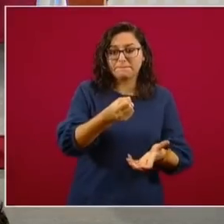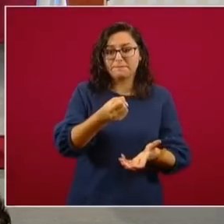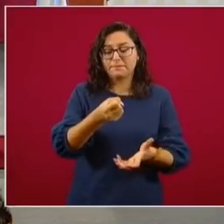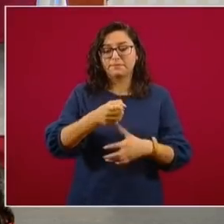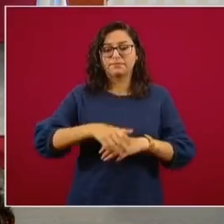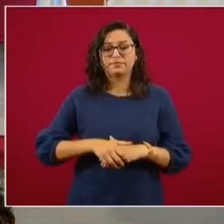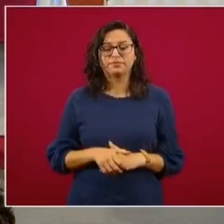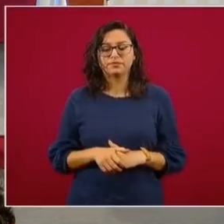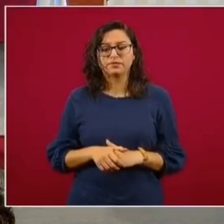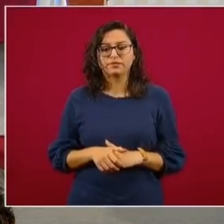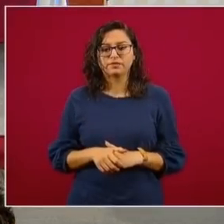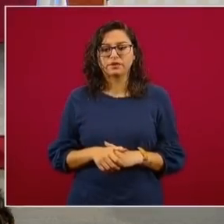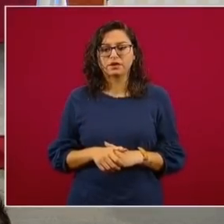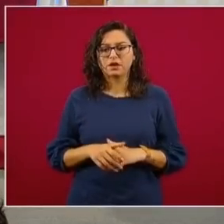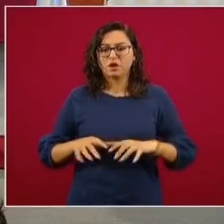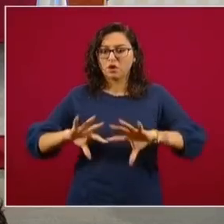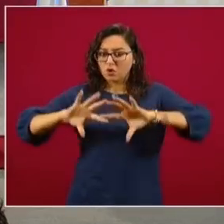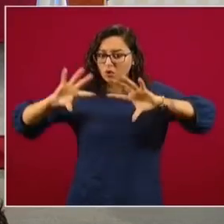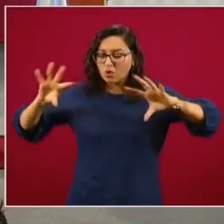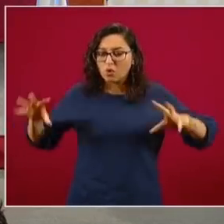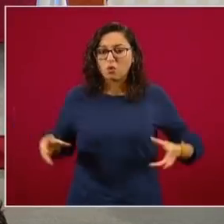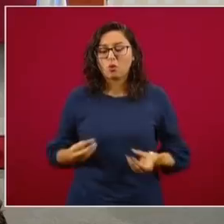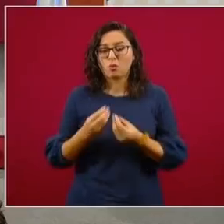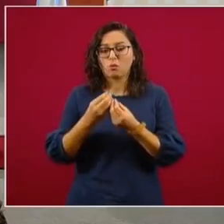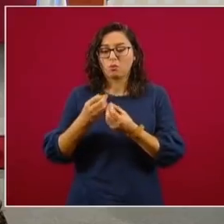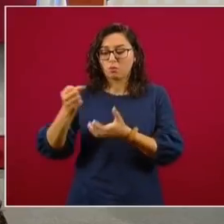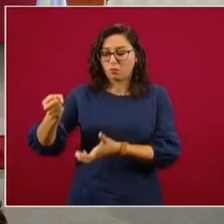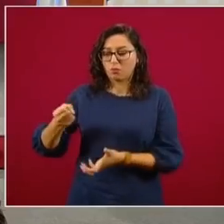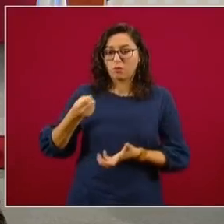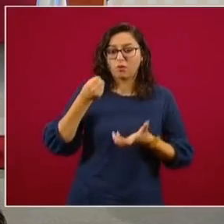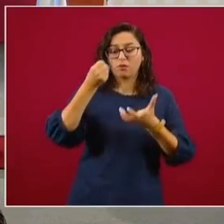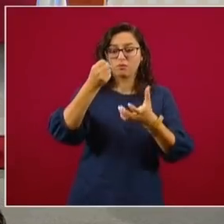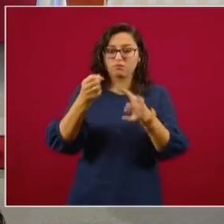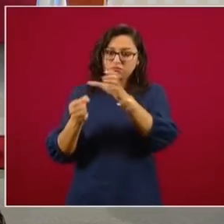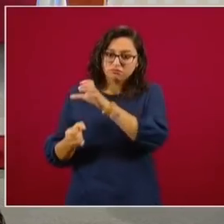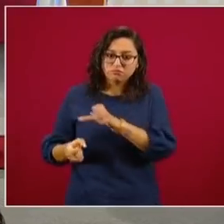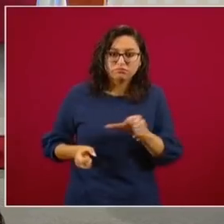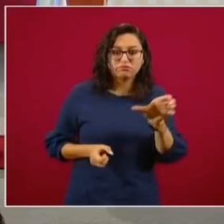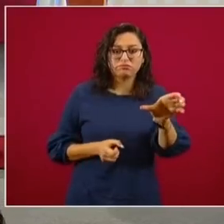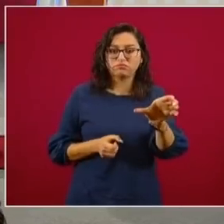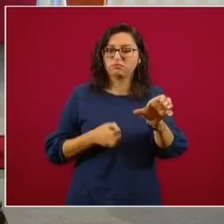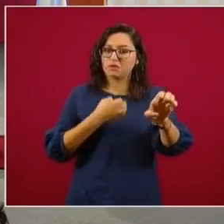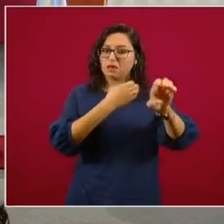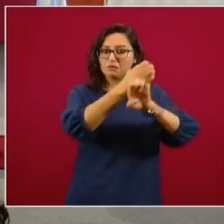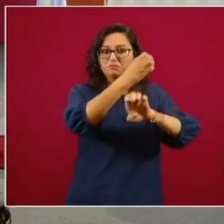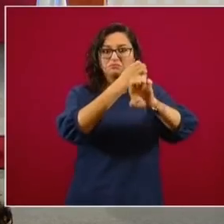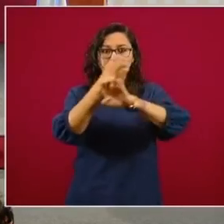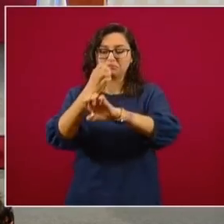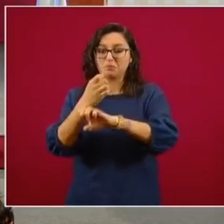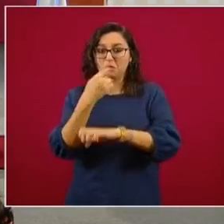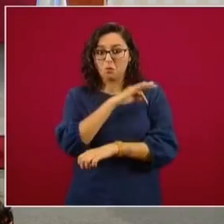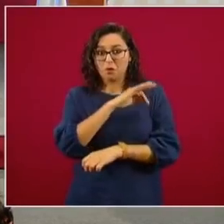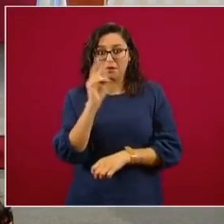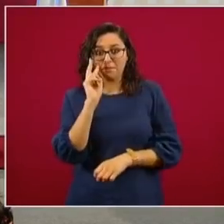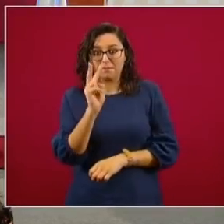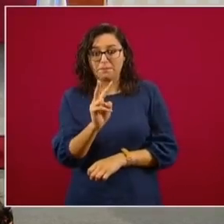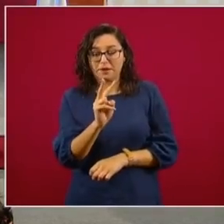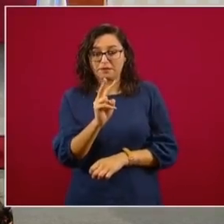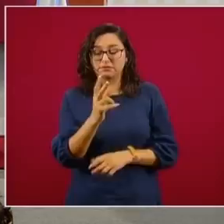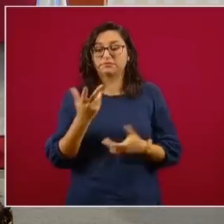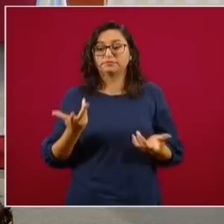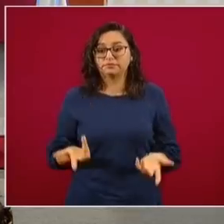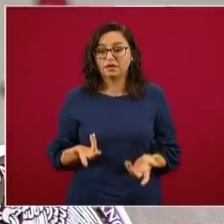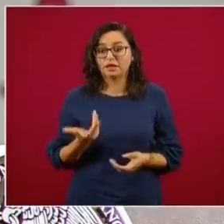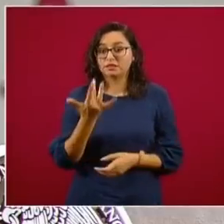más, de todo el presupuesto va un tercio a las entidades. Y eso representa